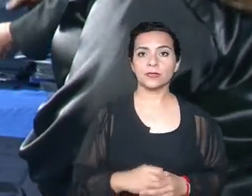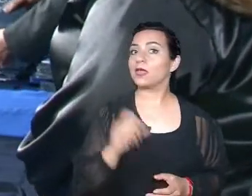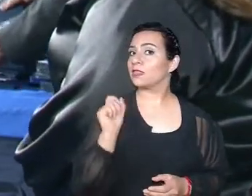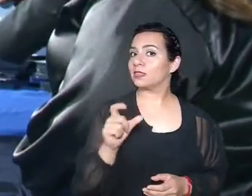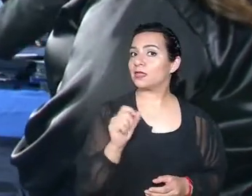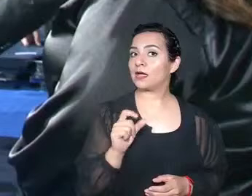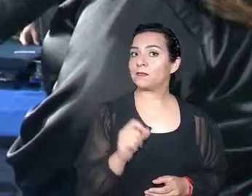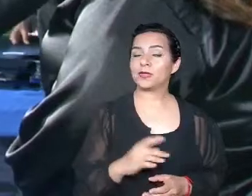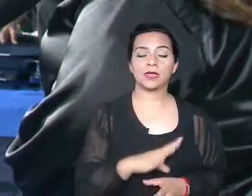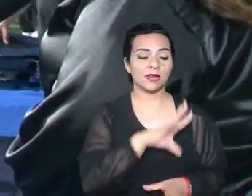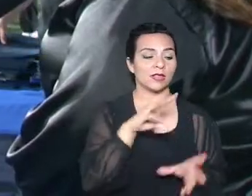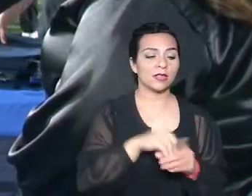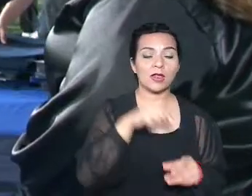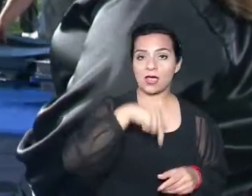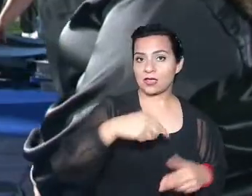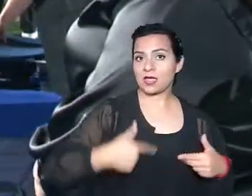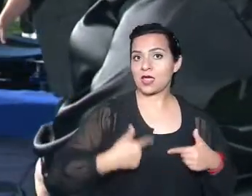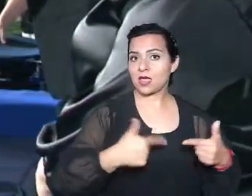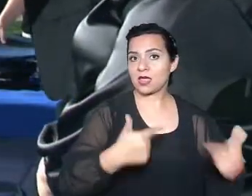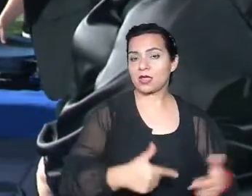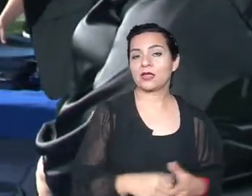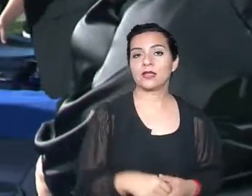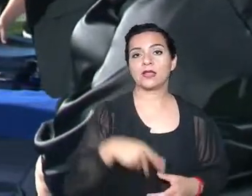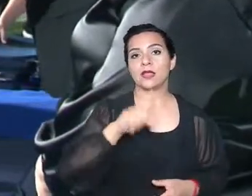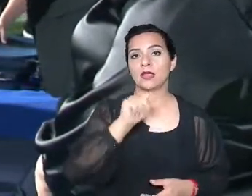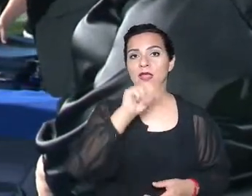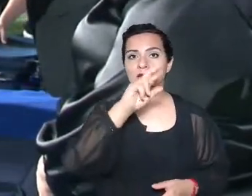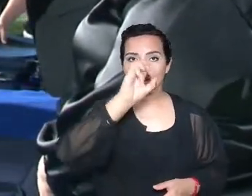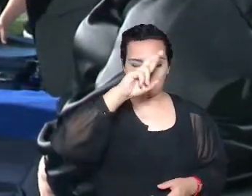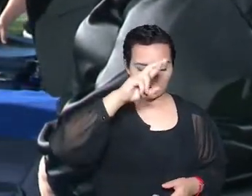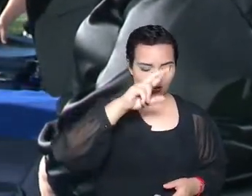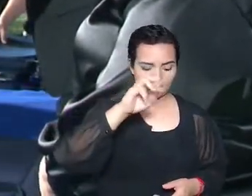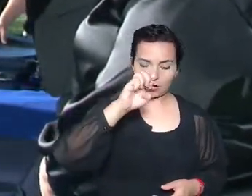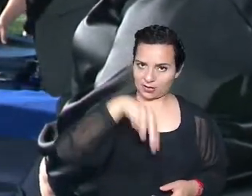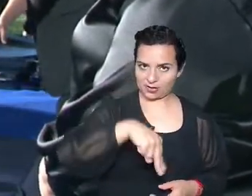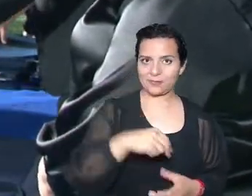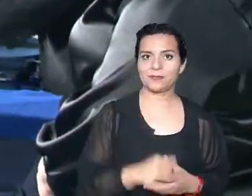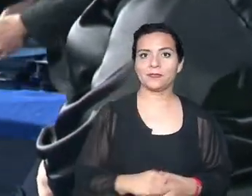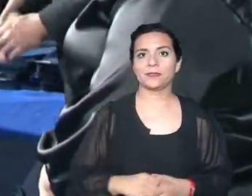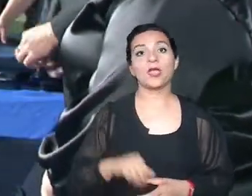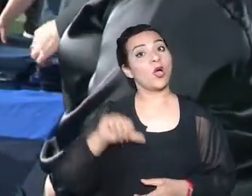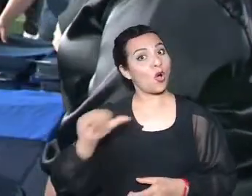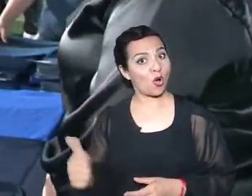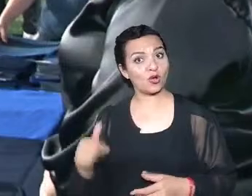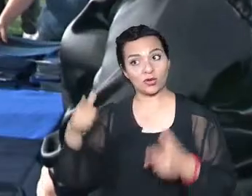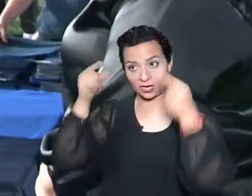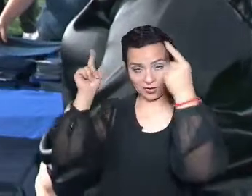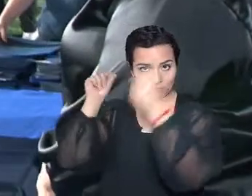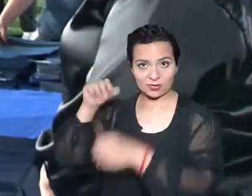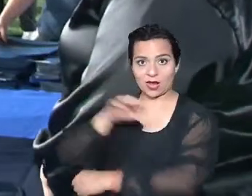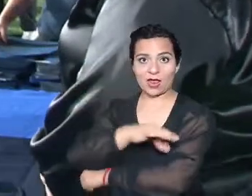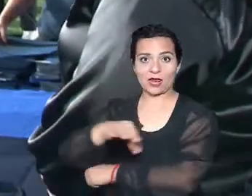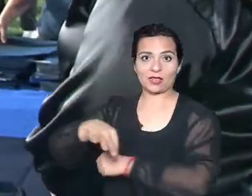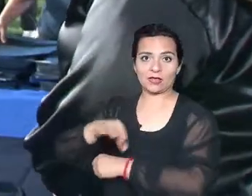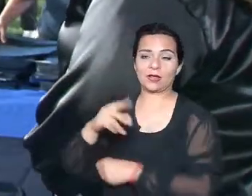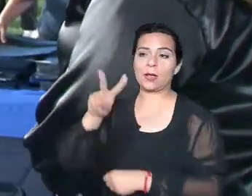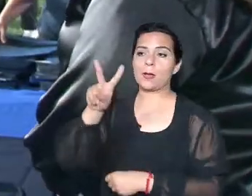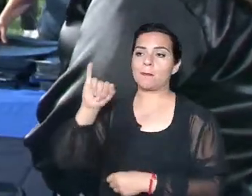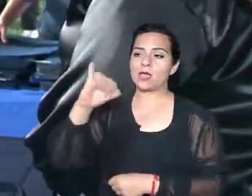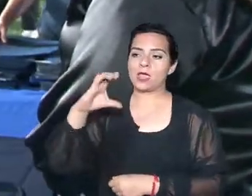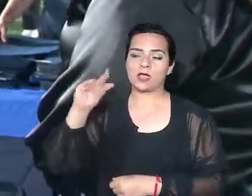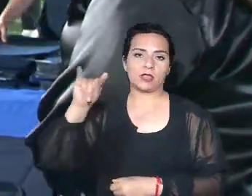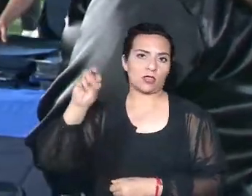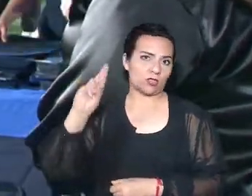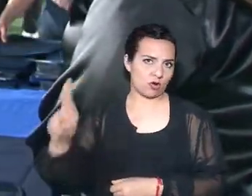También integrante de esta generación es Karen Jocelyn Gastelum Beltrán. Otro de nuestros graduantes de arquitectura es Víctor